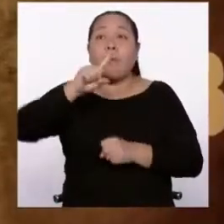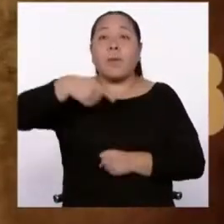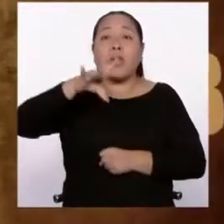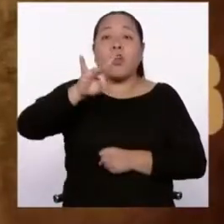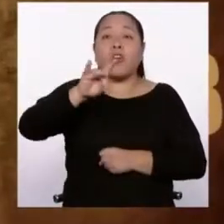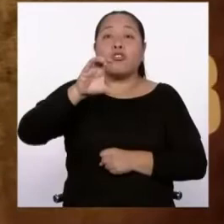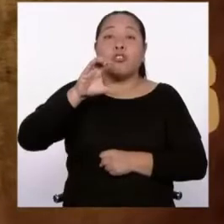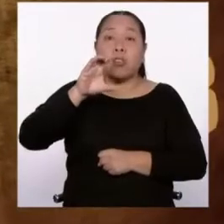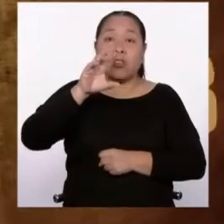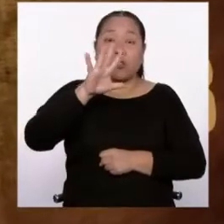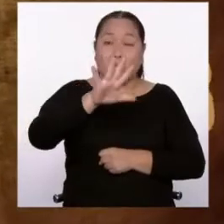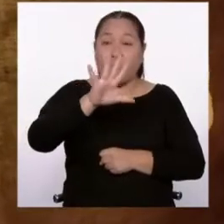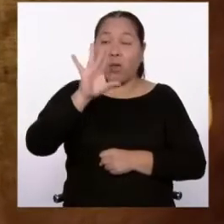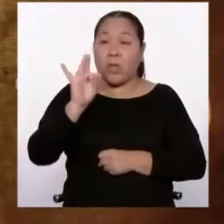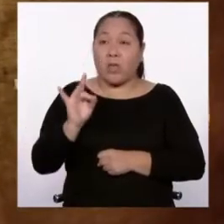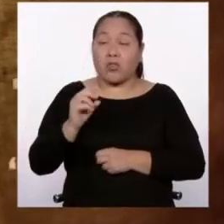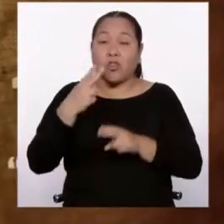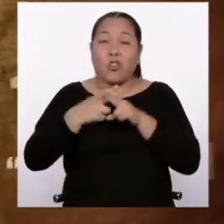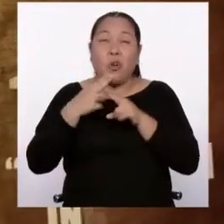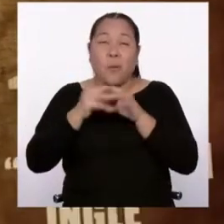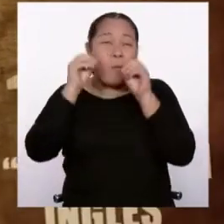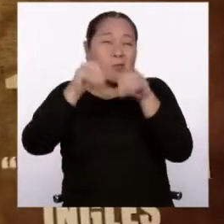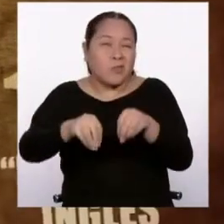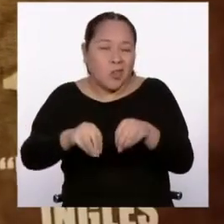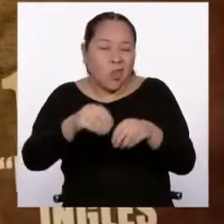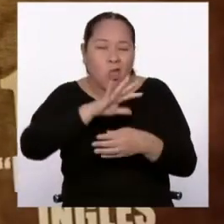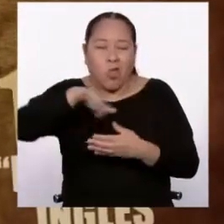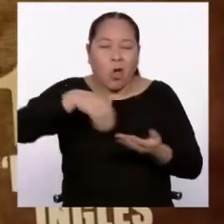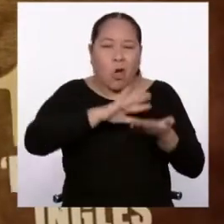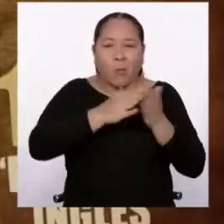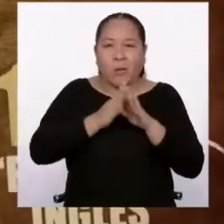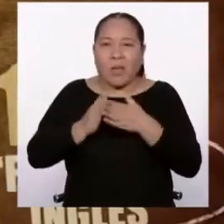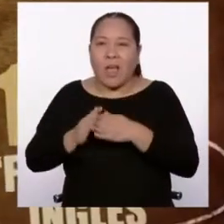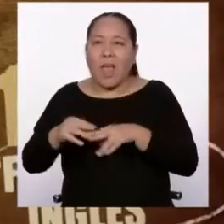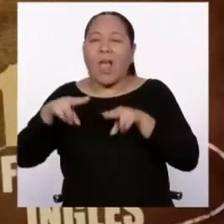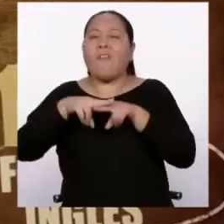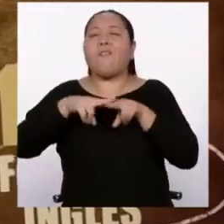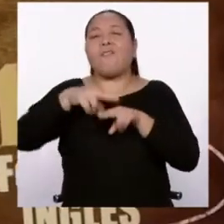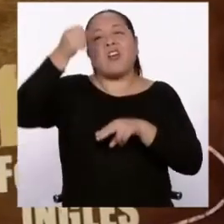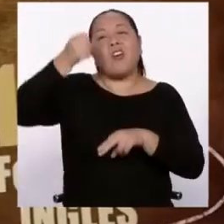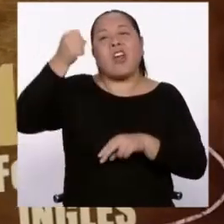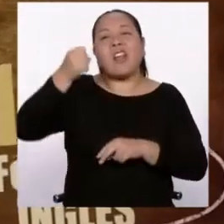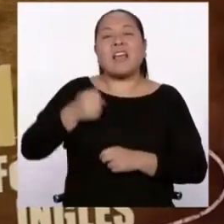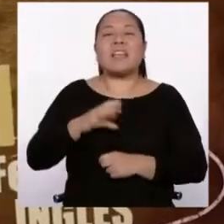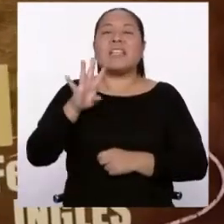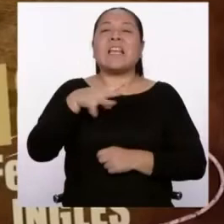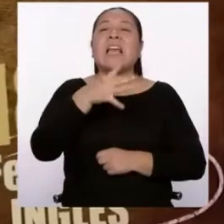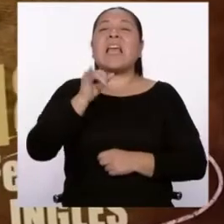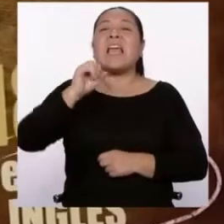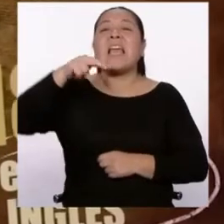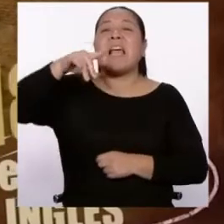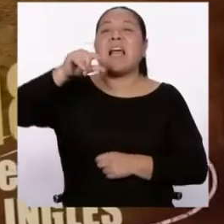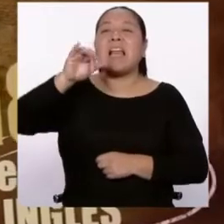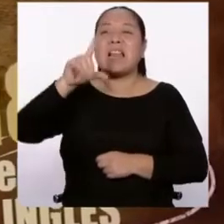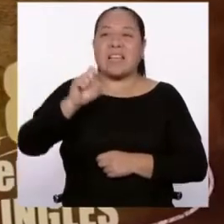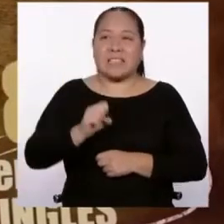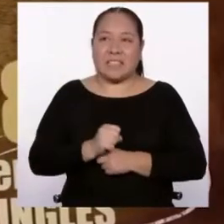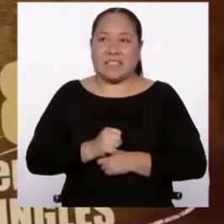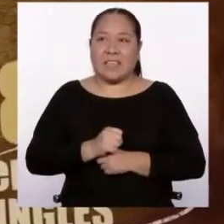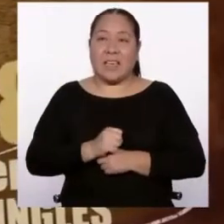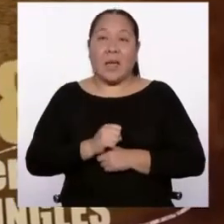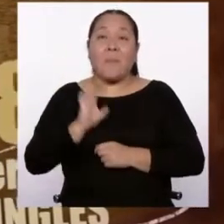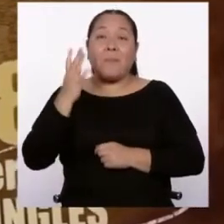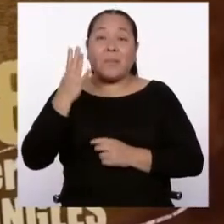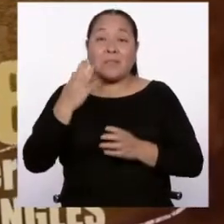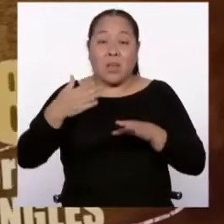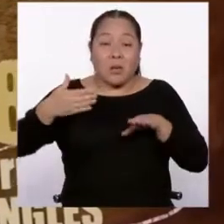1858. Fue llamado popularmente el ferrocarril inglés. Recorría tramos de la actual vía expresa